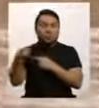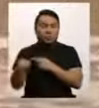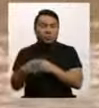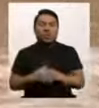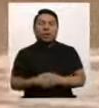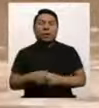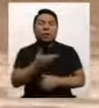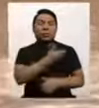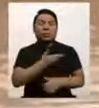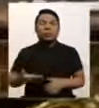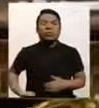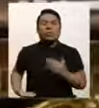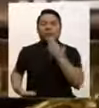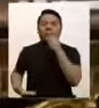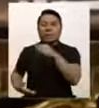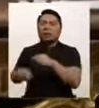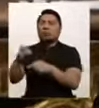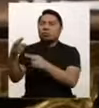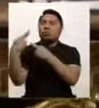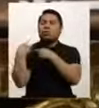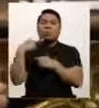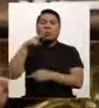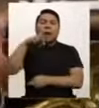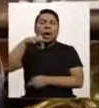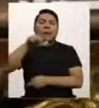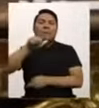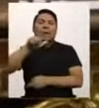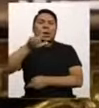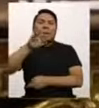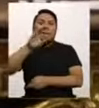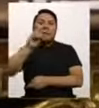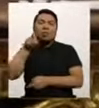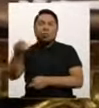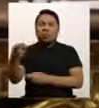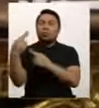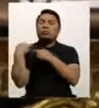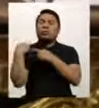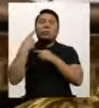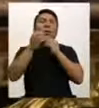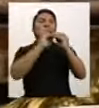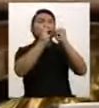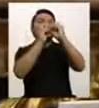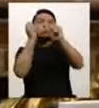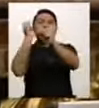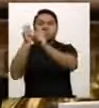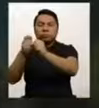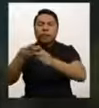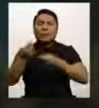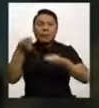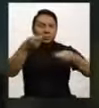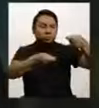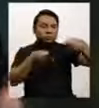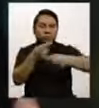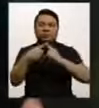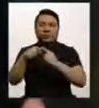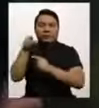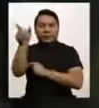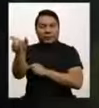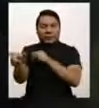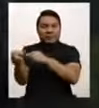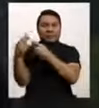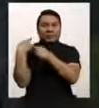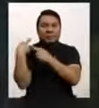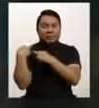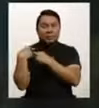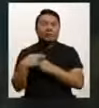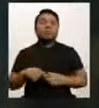lluvias, el gobierno nombró a Pablo de la Flor como director ejecutivo de la Reconstrucción con Cambios. El ex